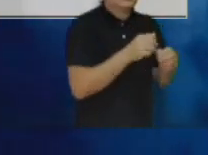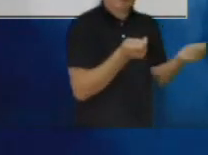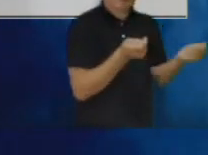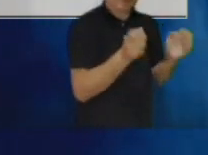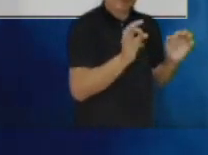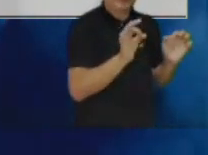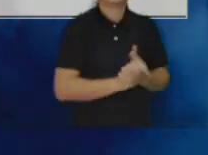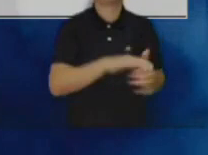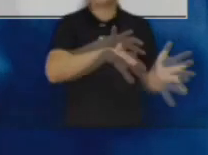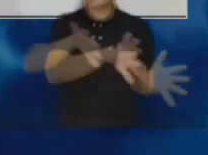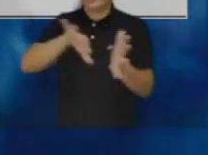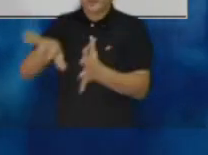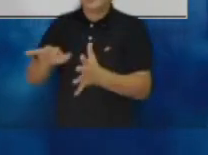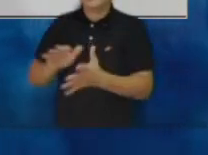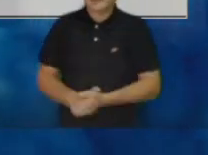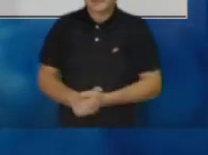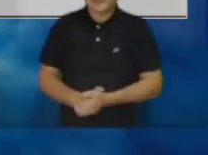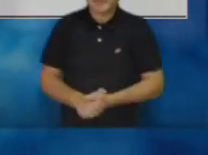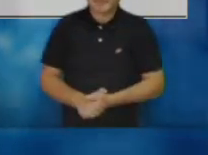Estar